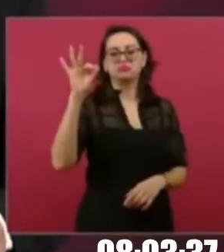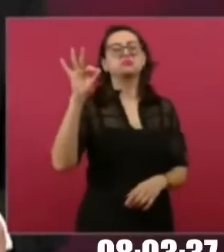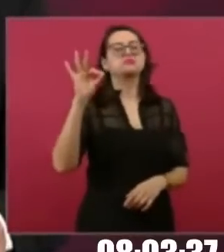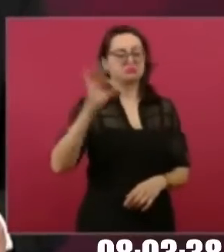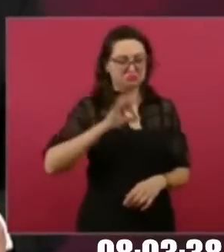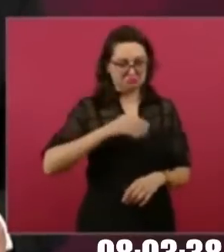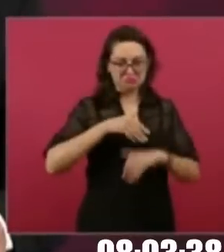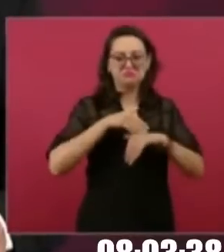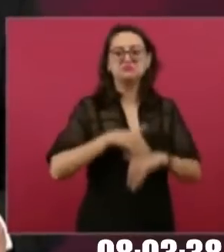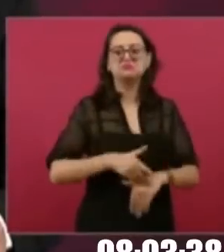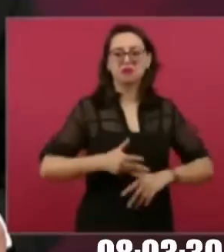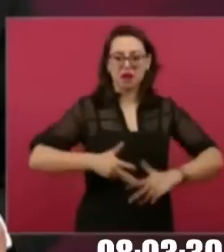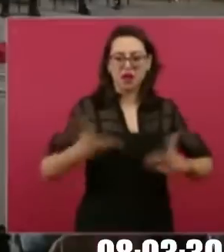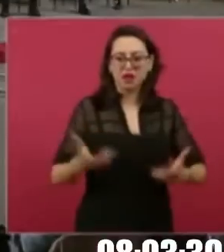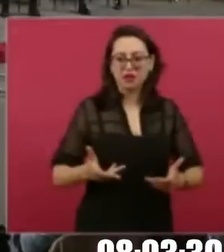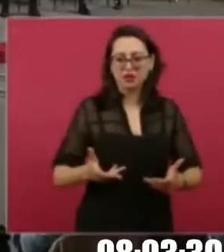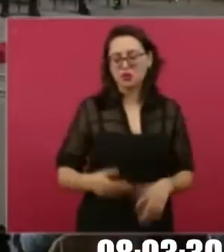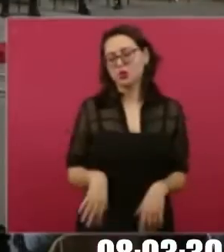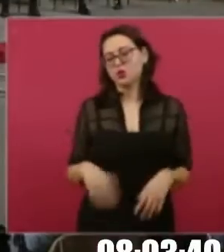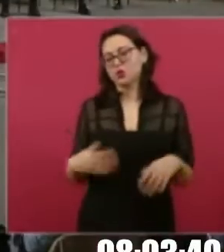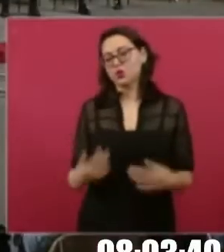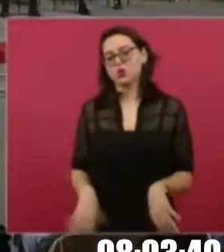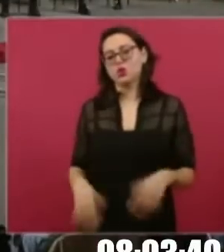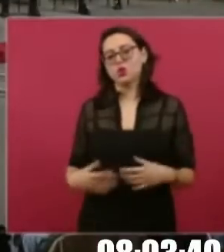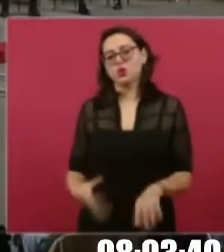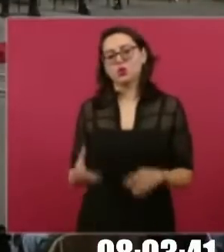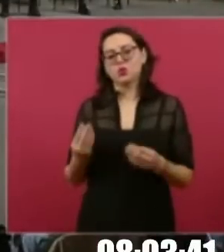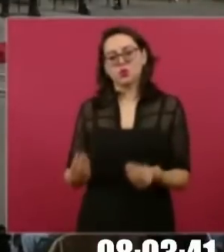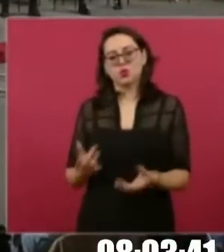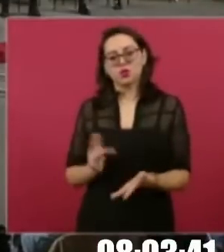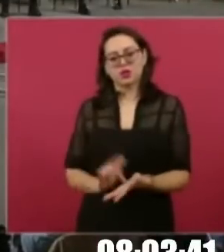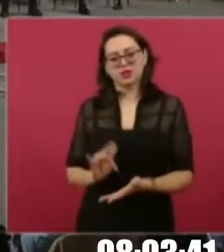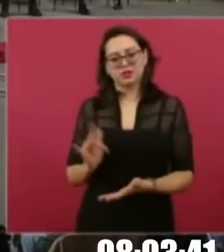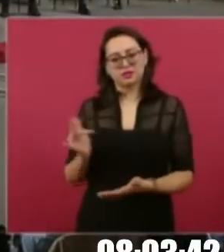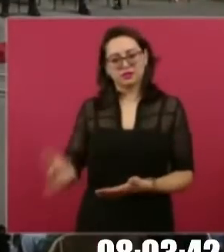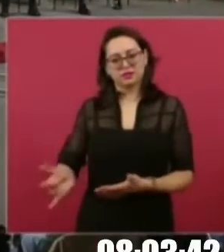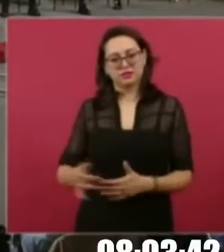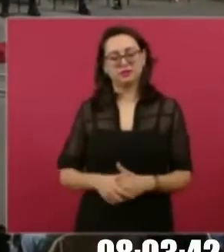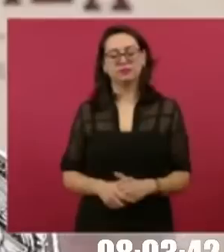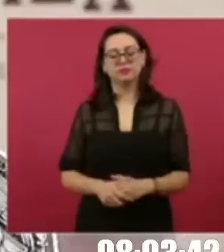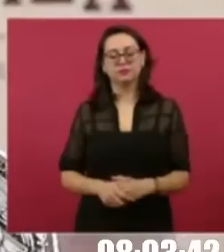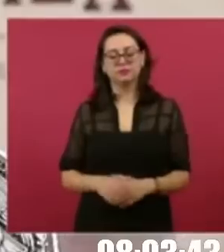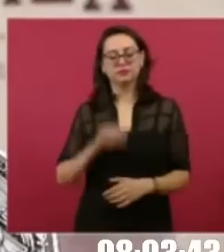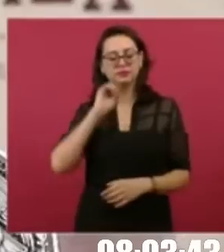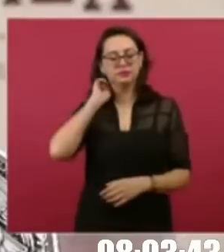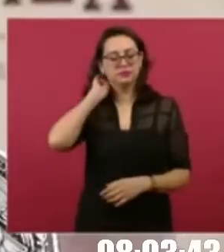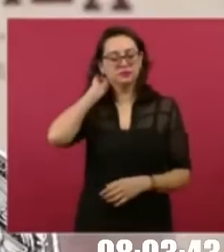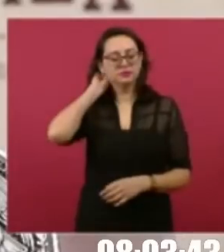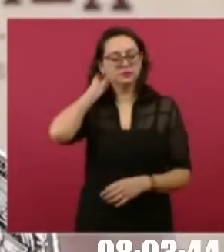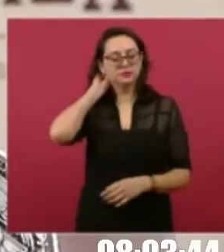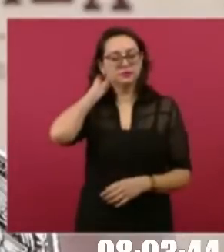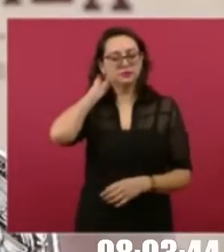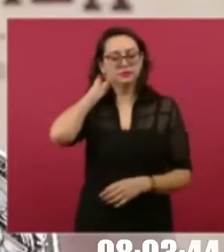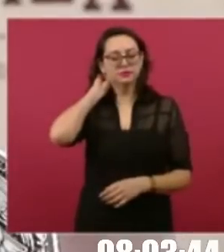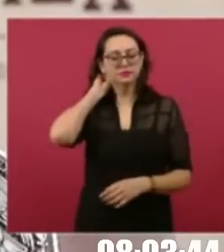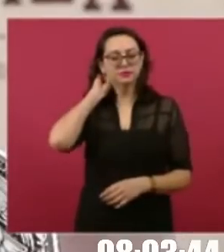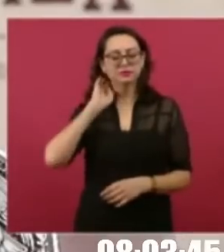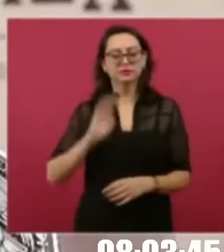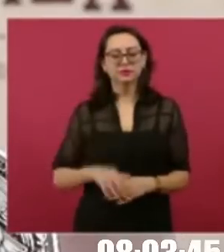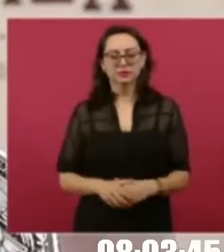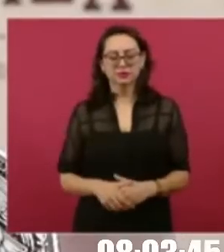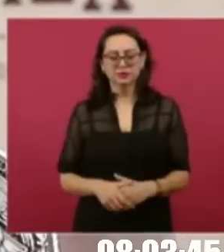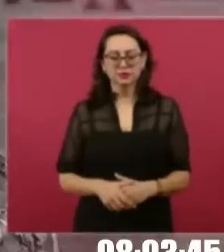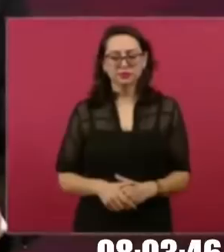del sector salud en mi entidad señor presidente para nosotros en el sector